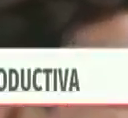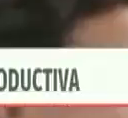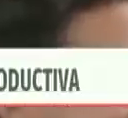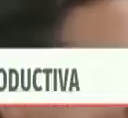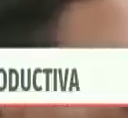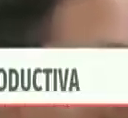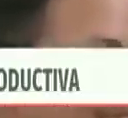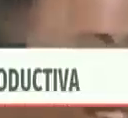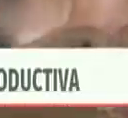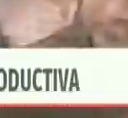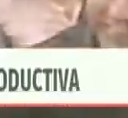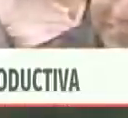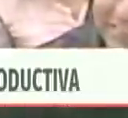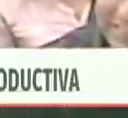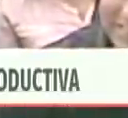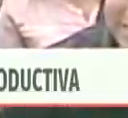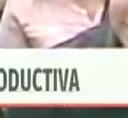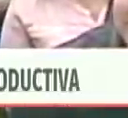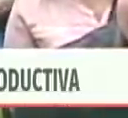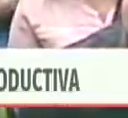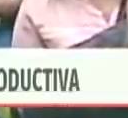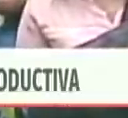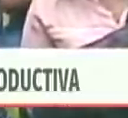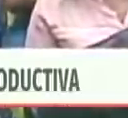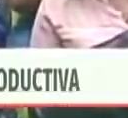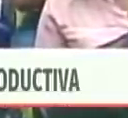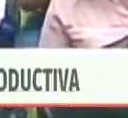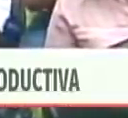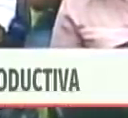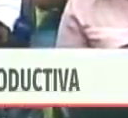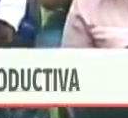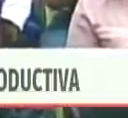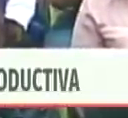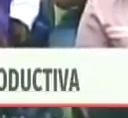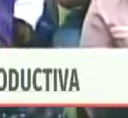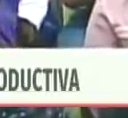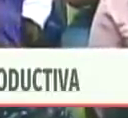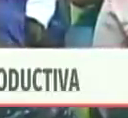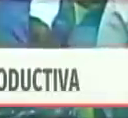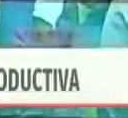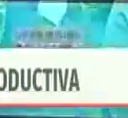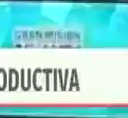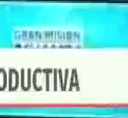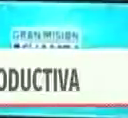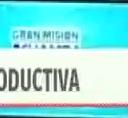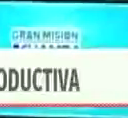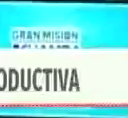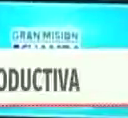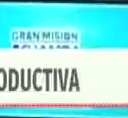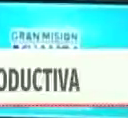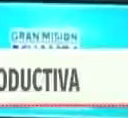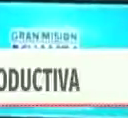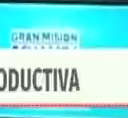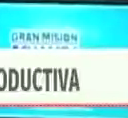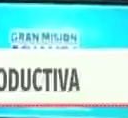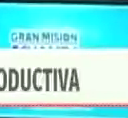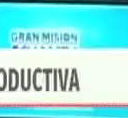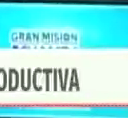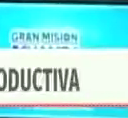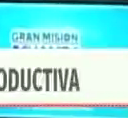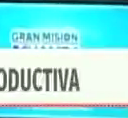Bueno, muchas gracias a César Rodríguez, el magnate. Un aplauso a César, su